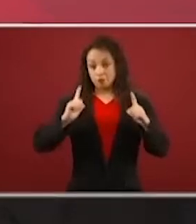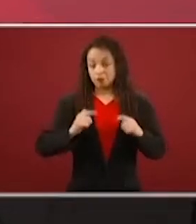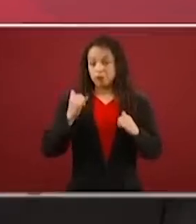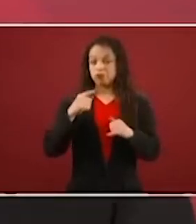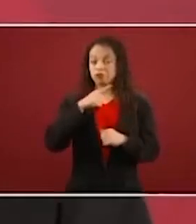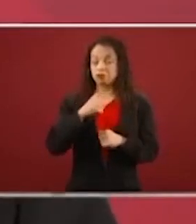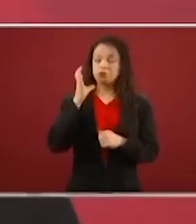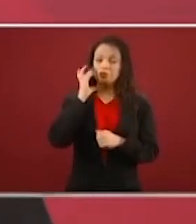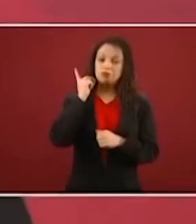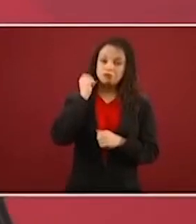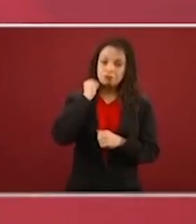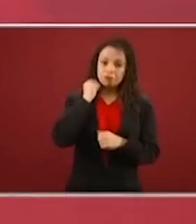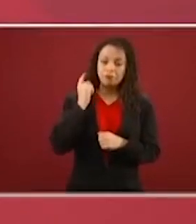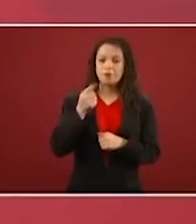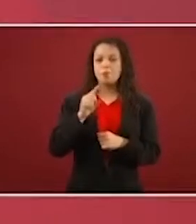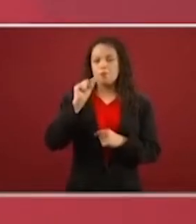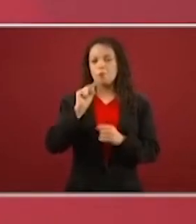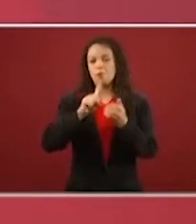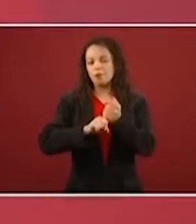Legislativo estaban